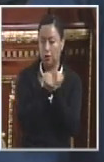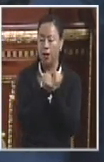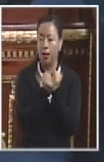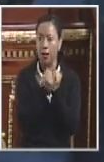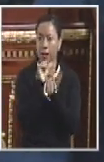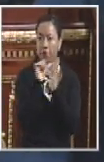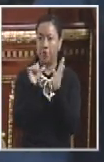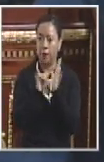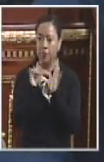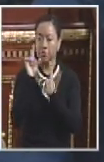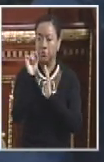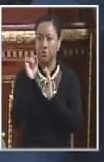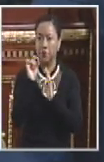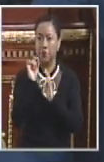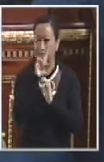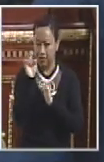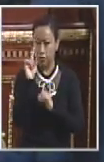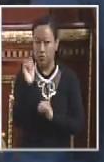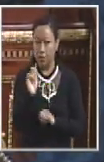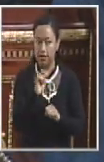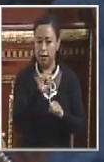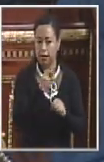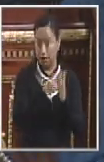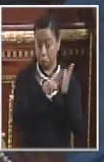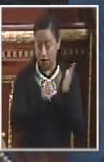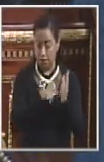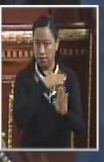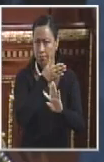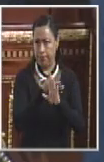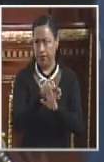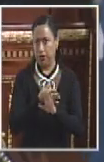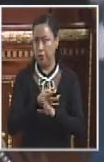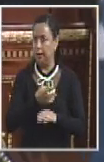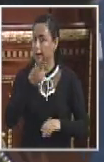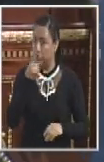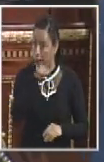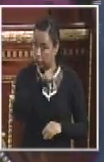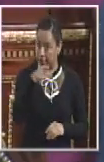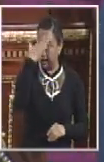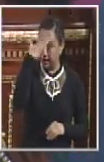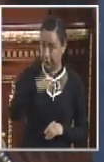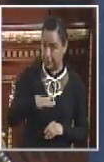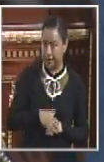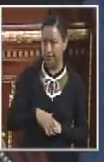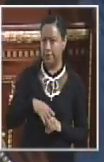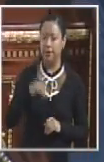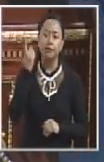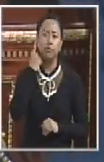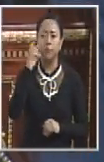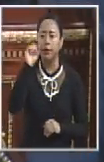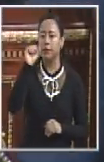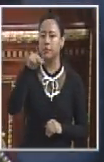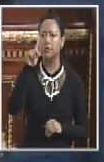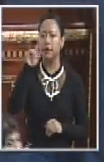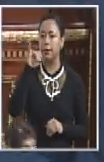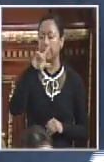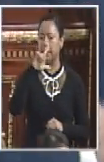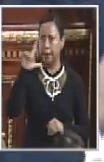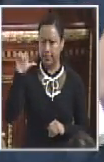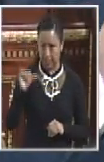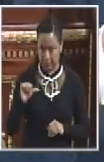reglamento. Por lo tanto, no solamente un comunicado, y lo saben perfectamente bien el diputado Santillán,